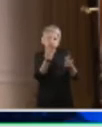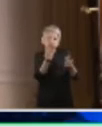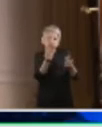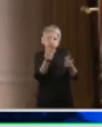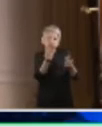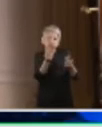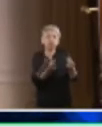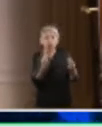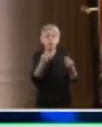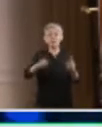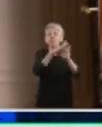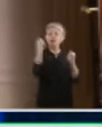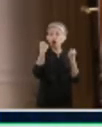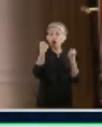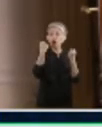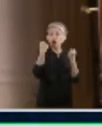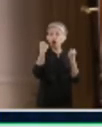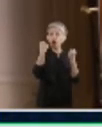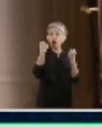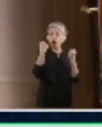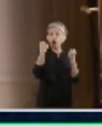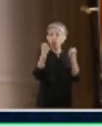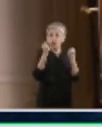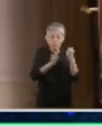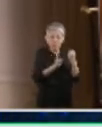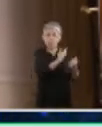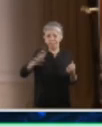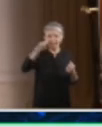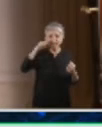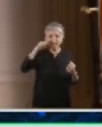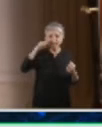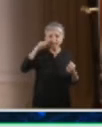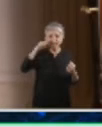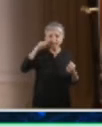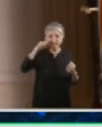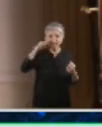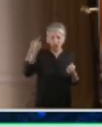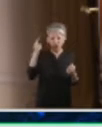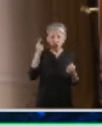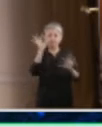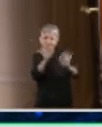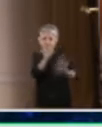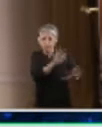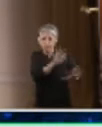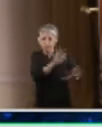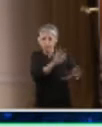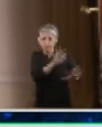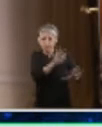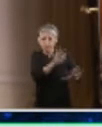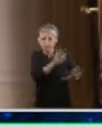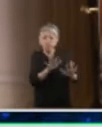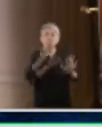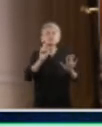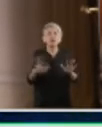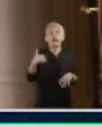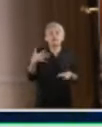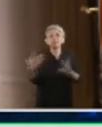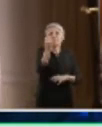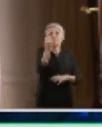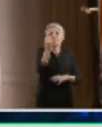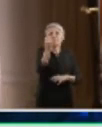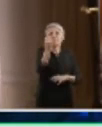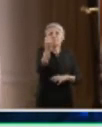importante, y que todos los gobernadores han expresado desde anoche hasta ahora